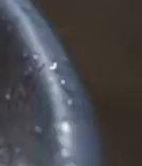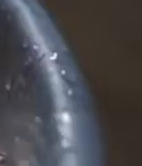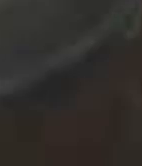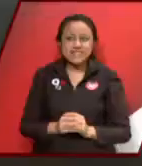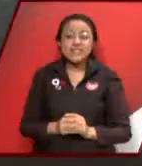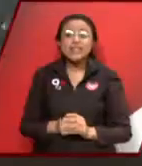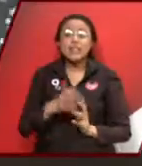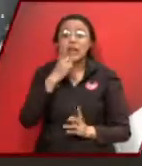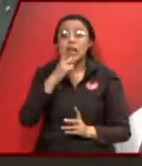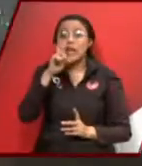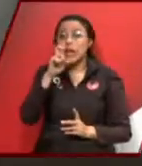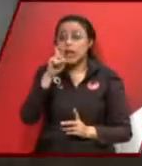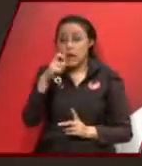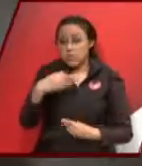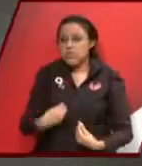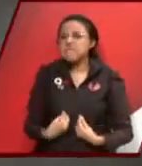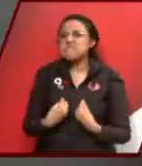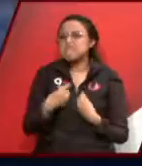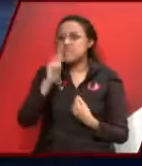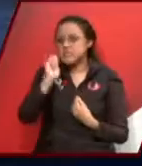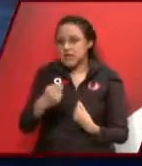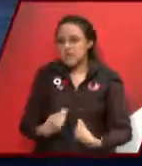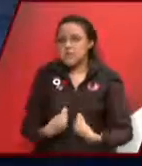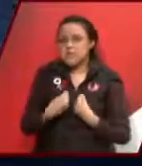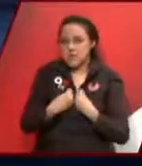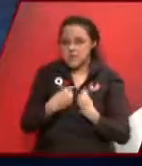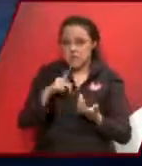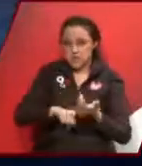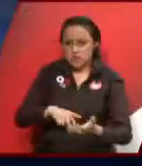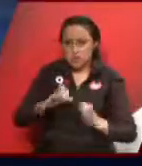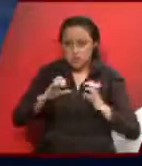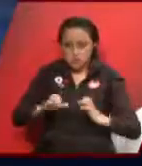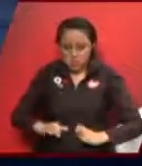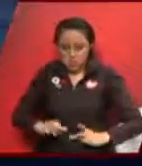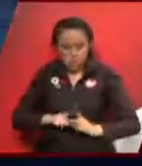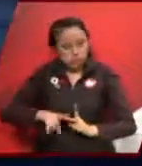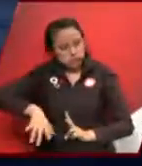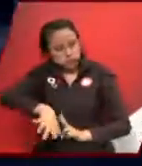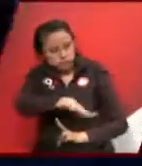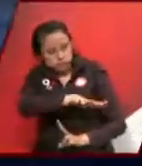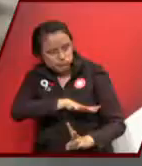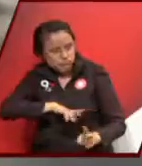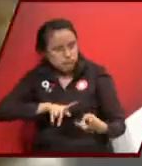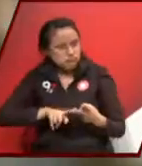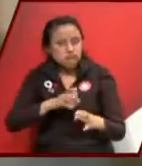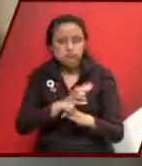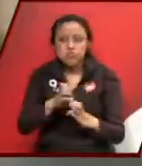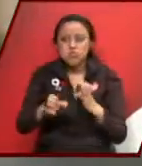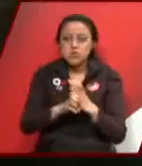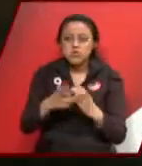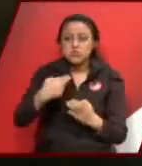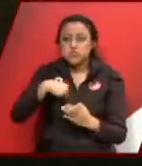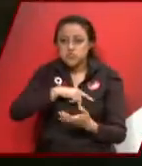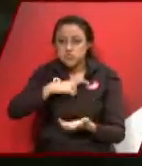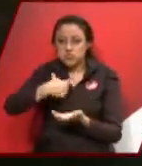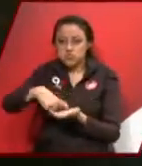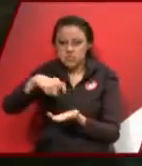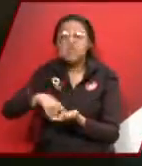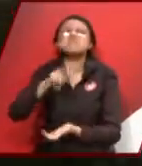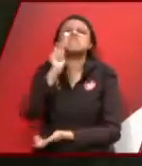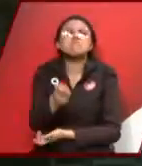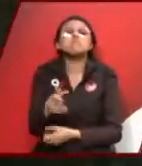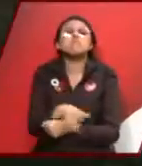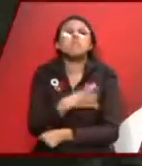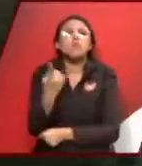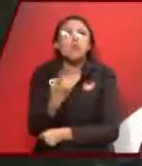Se dice que el agua es vida. Está en nuestro cuerpo, en nuestro alrededor y en los productos que adquirimos. Esto se debe a